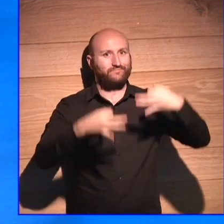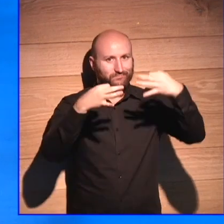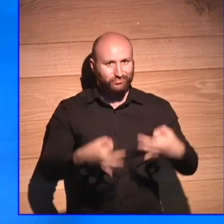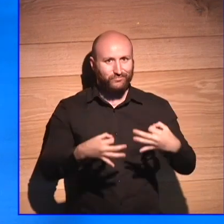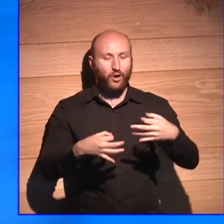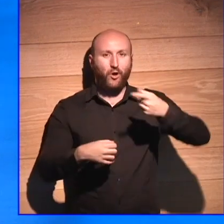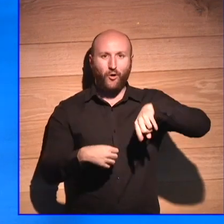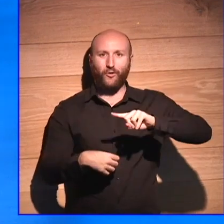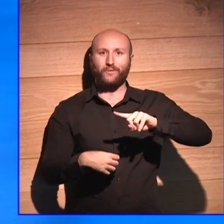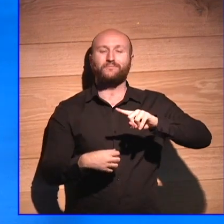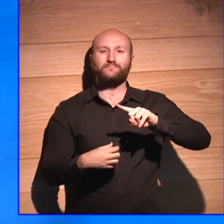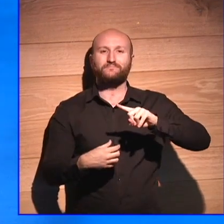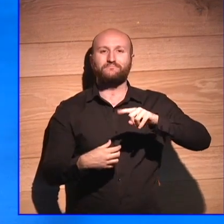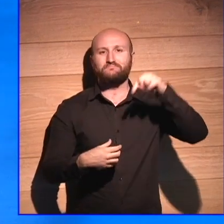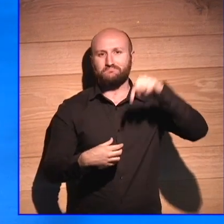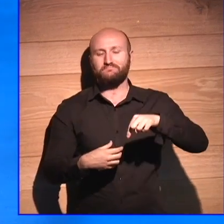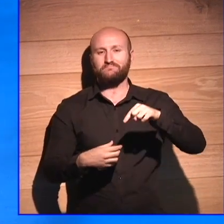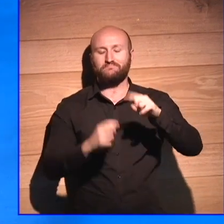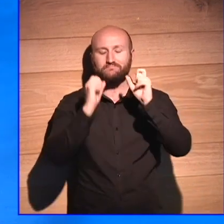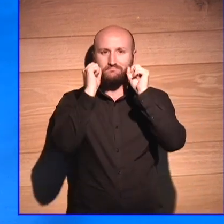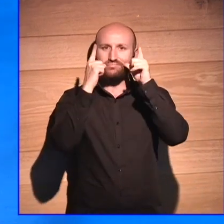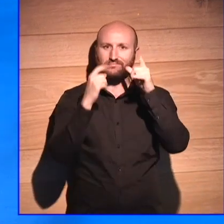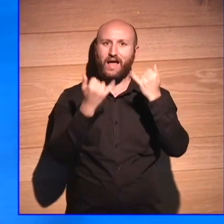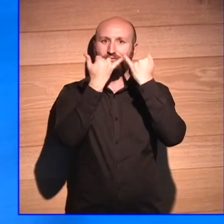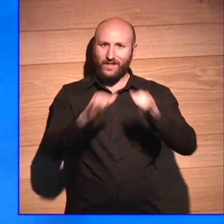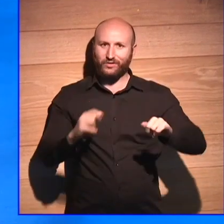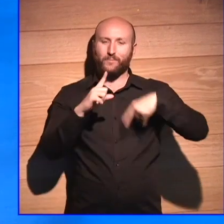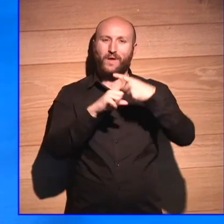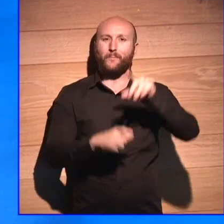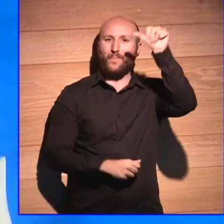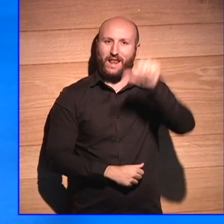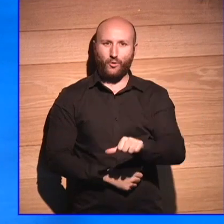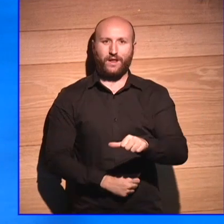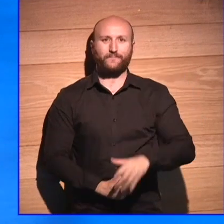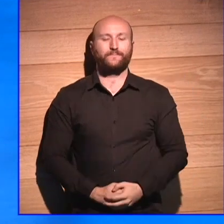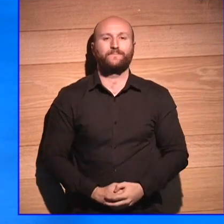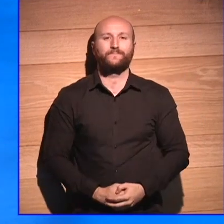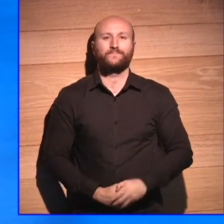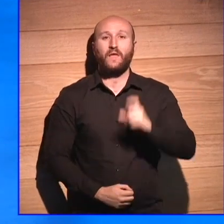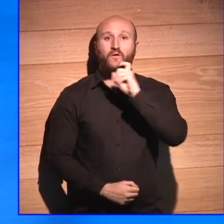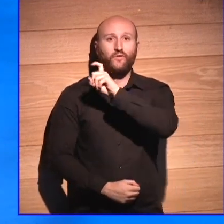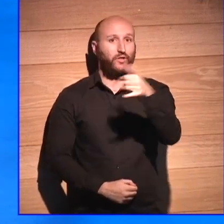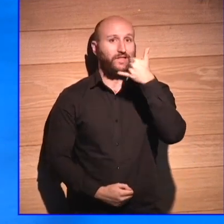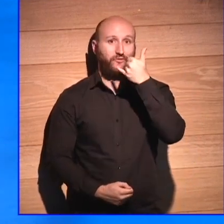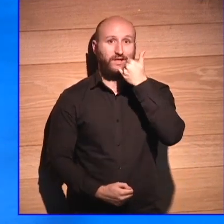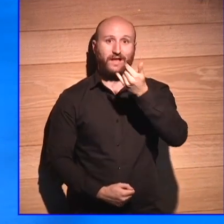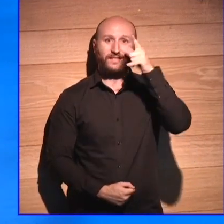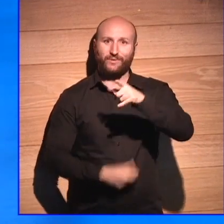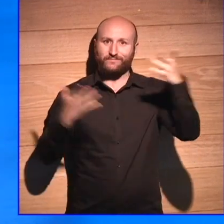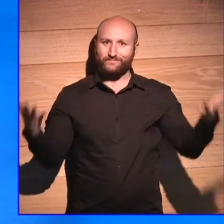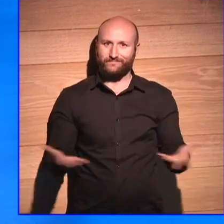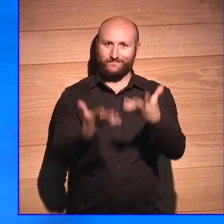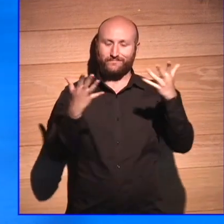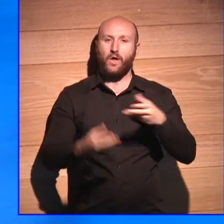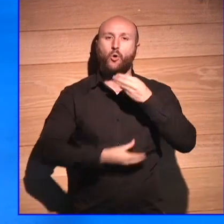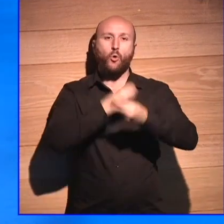ver claramente en este evento y en esta proyección de esta película. Desde Fundación Telefónica, además, promovemos el uso